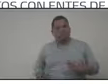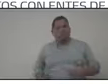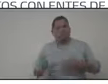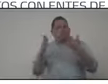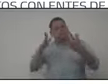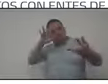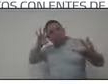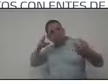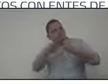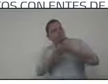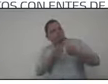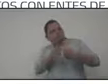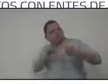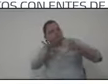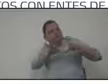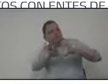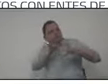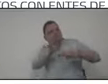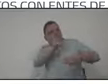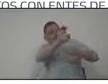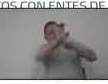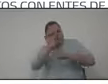con entes de control, un